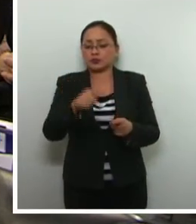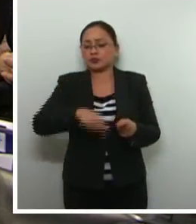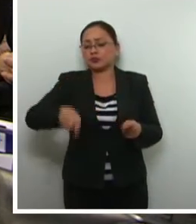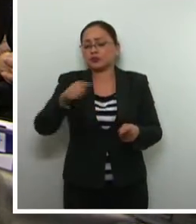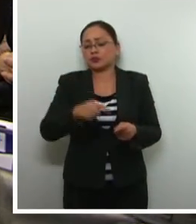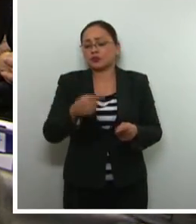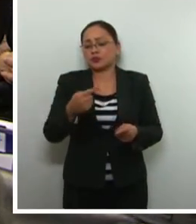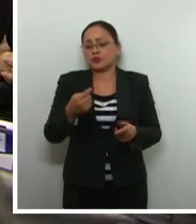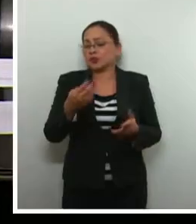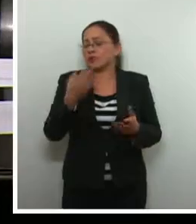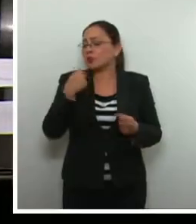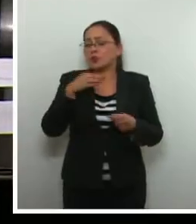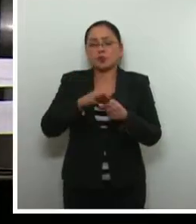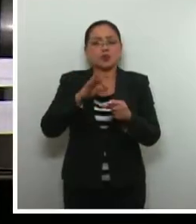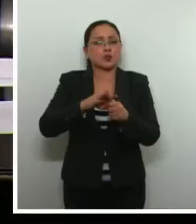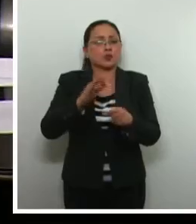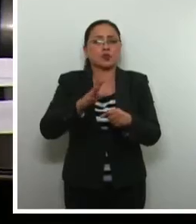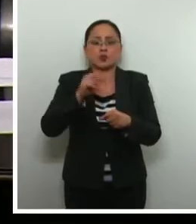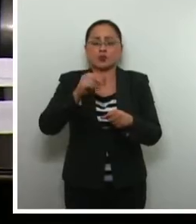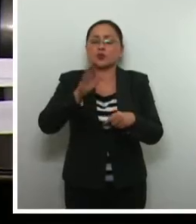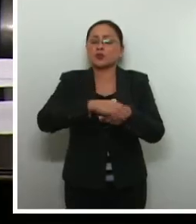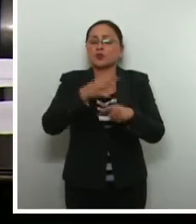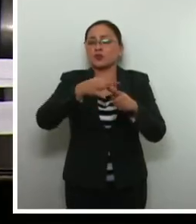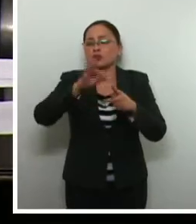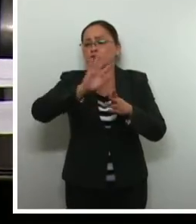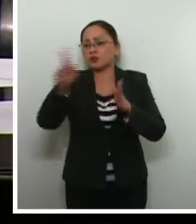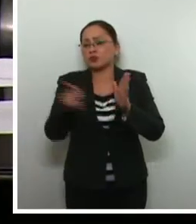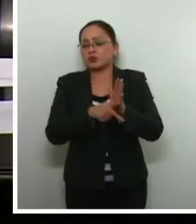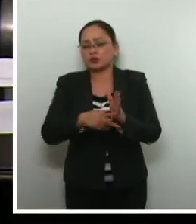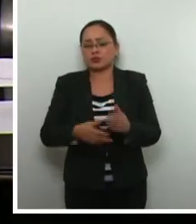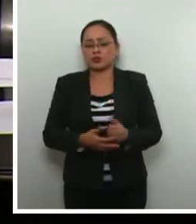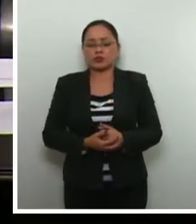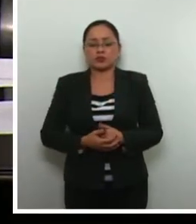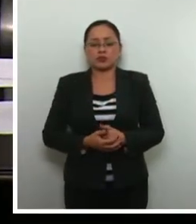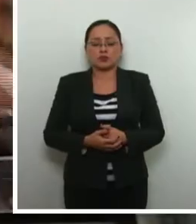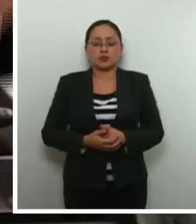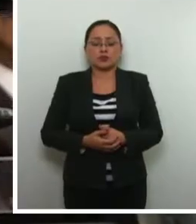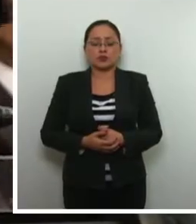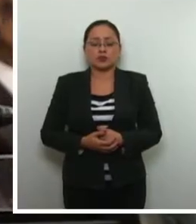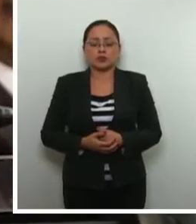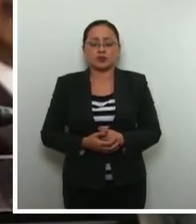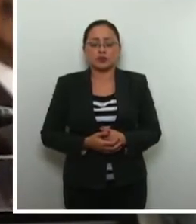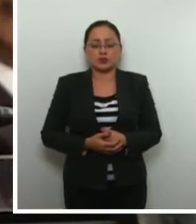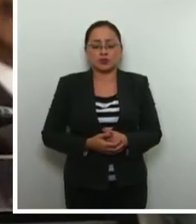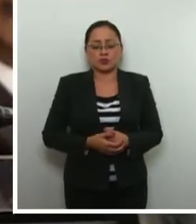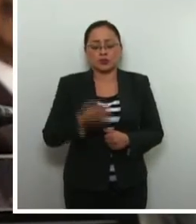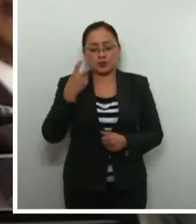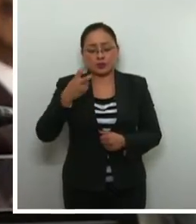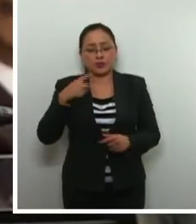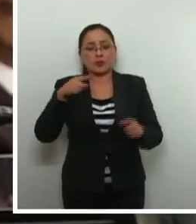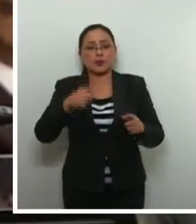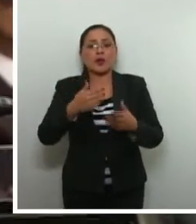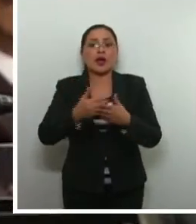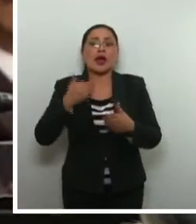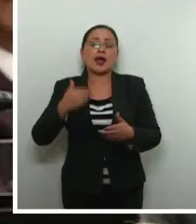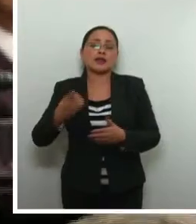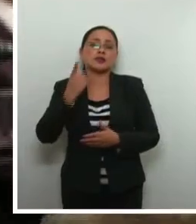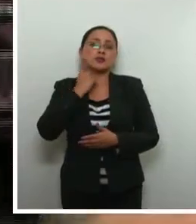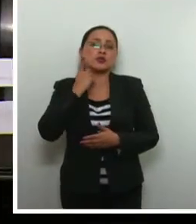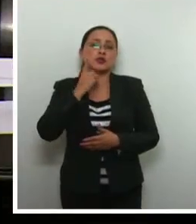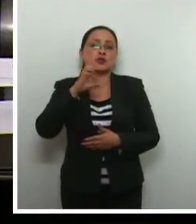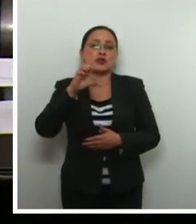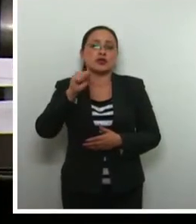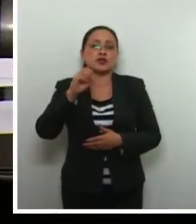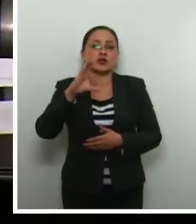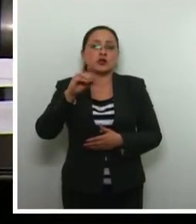ha sido votada por haber sido reservada. A ver, antes de darle la palabra al diputado Escobedo, quiero